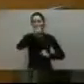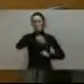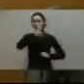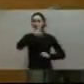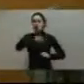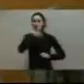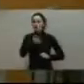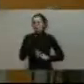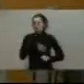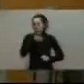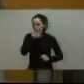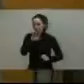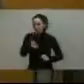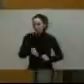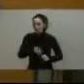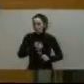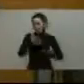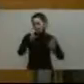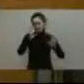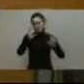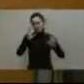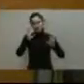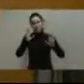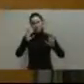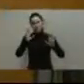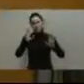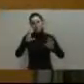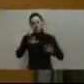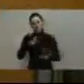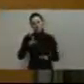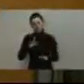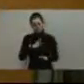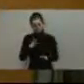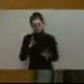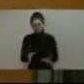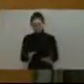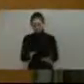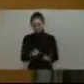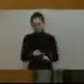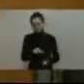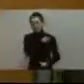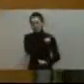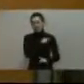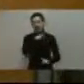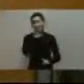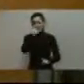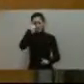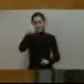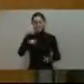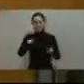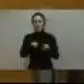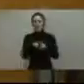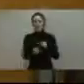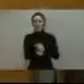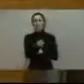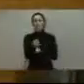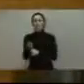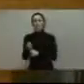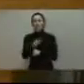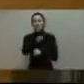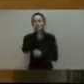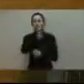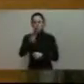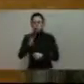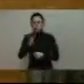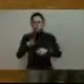que usted se pasa 24 pueblos, porque 24 pueblos son los concejos que tienen puerto.